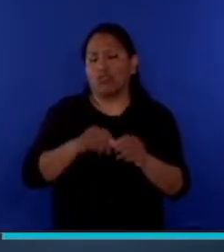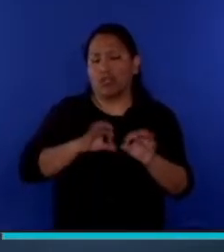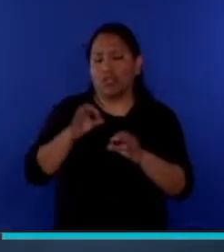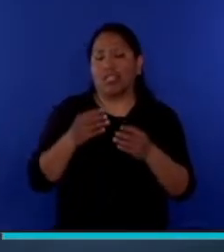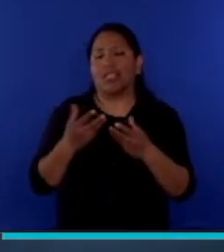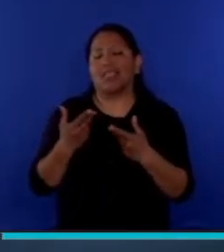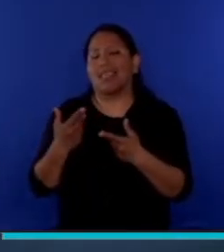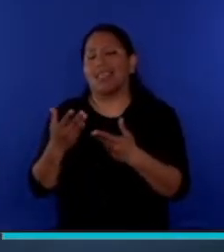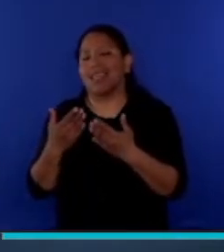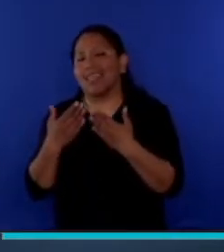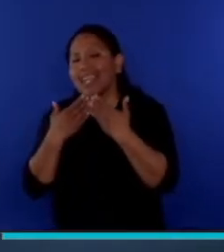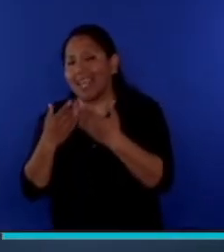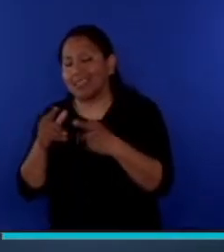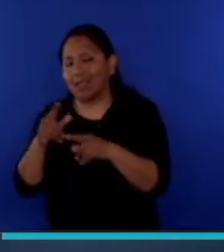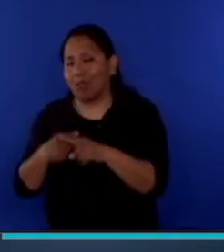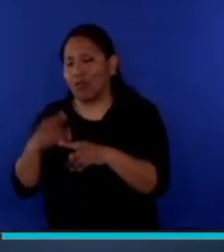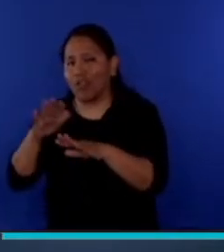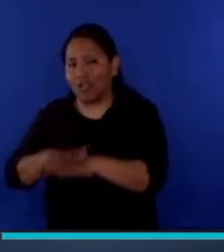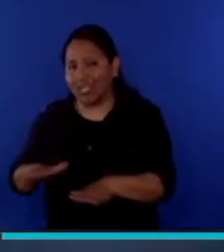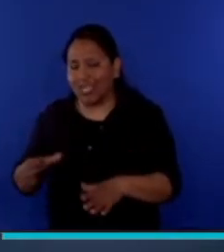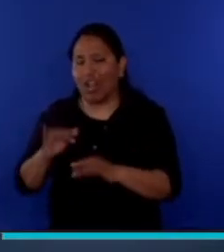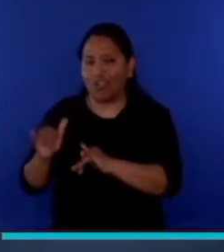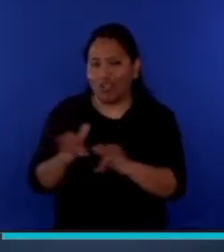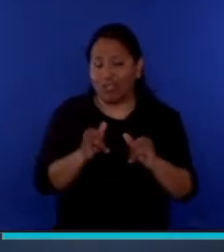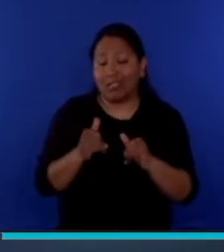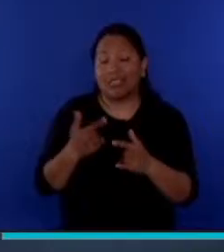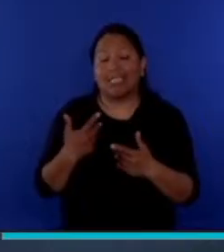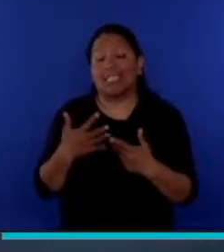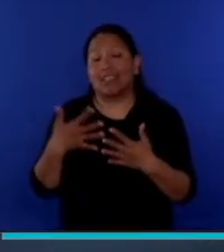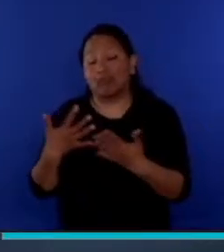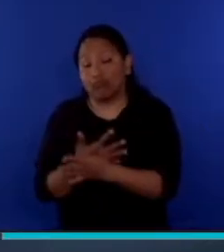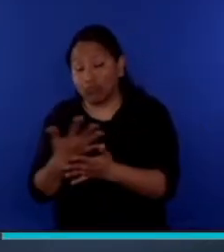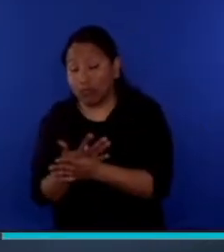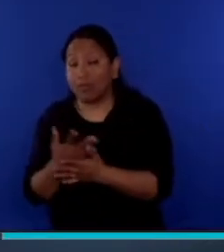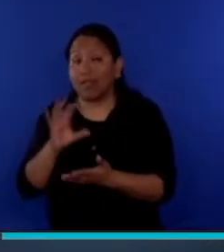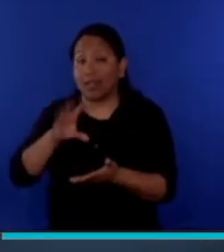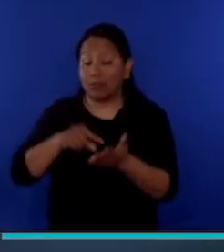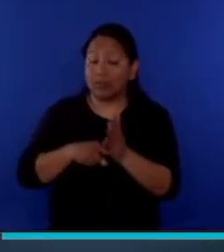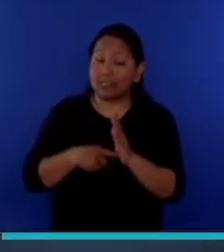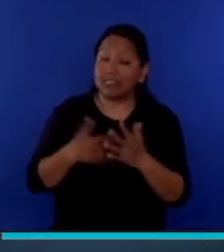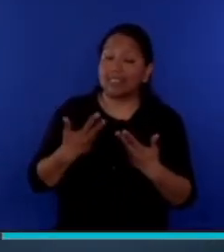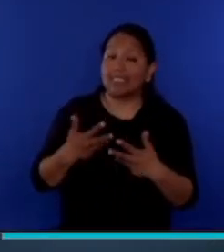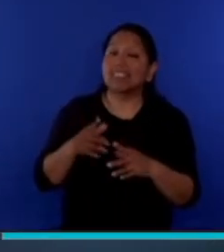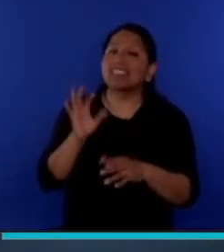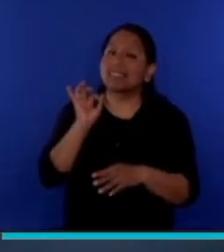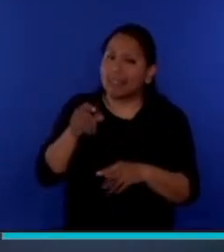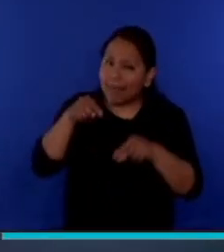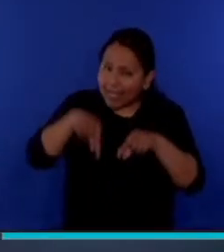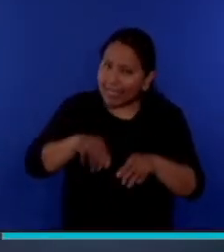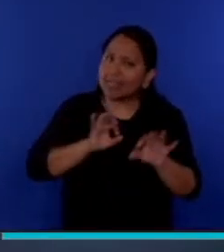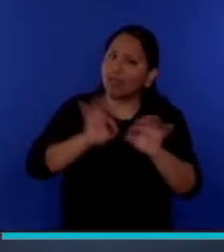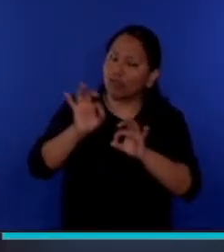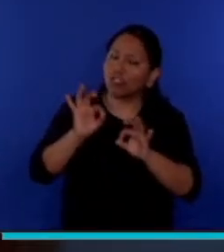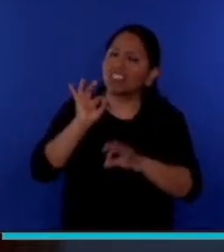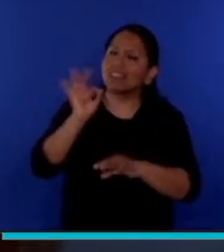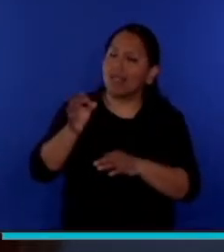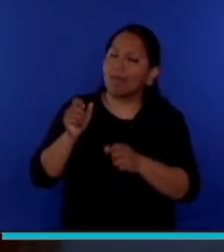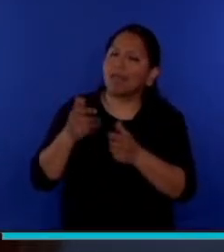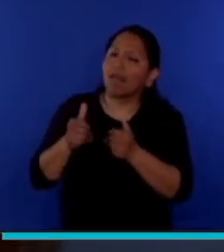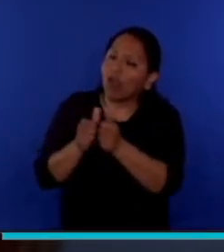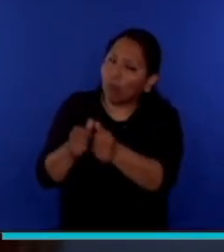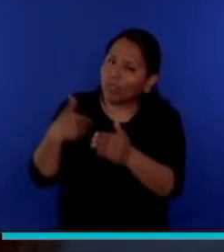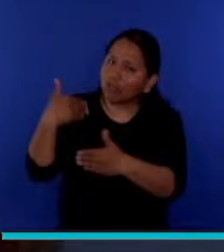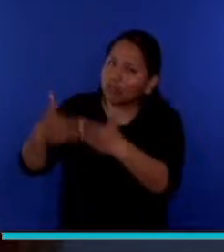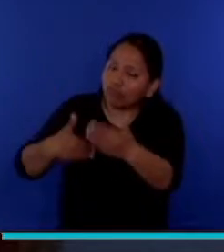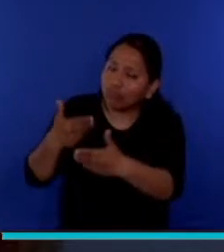los niños, las niñas, los adolescentes que muchas veces no la están pasando bien en la provincia, sepan que este proyecto va a acompañar sus tránsitos, estos